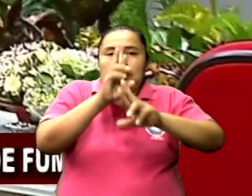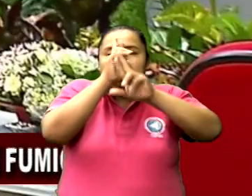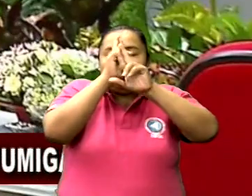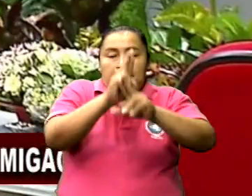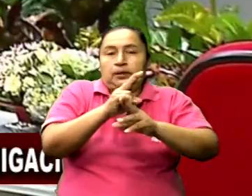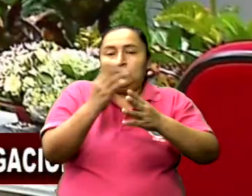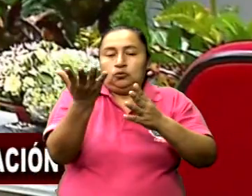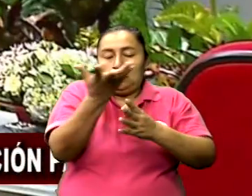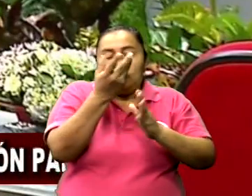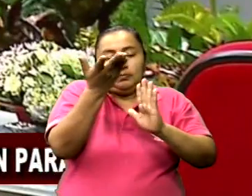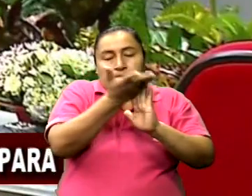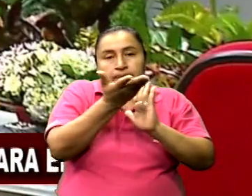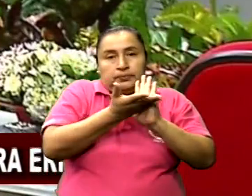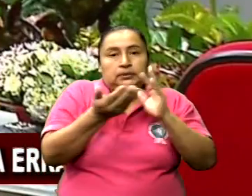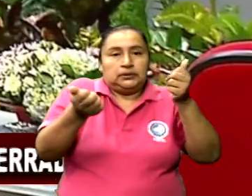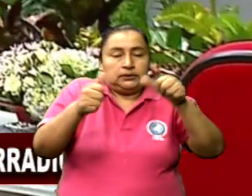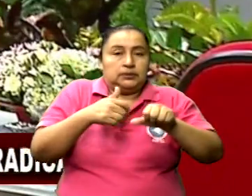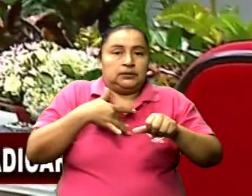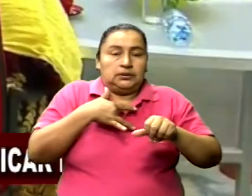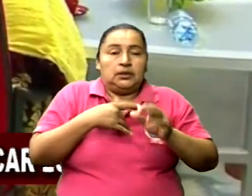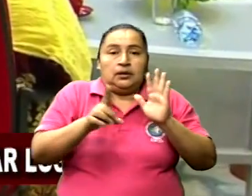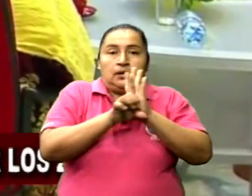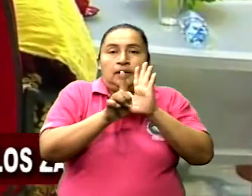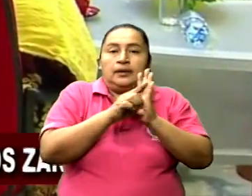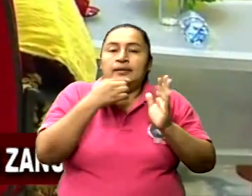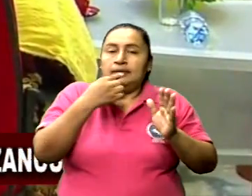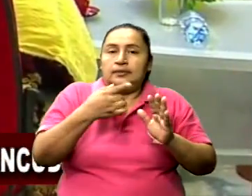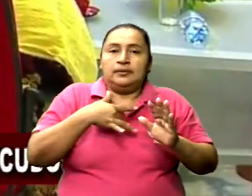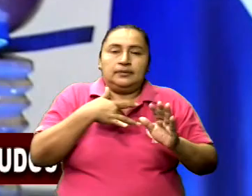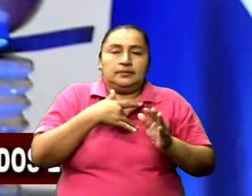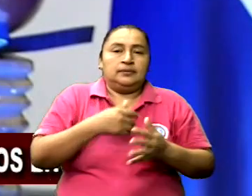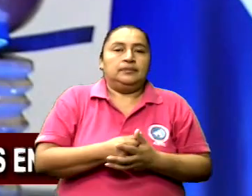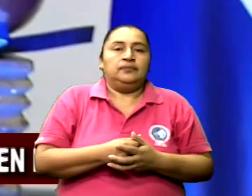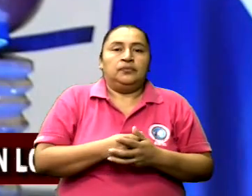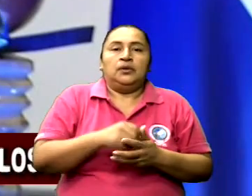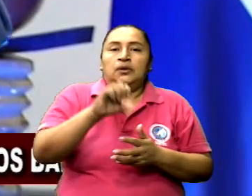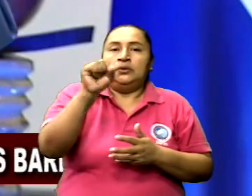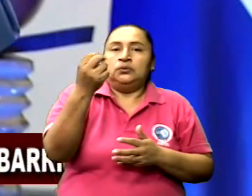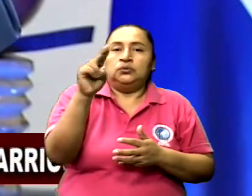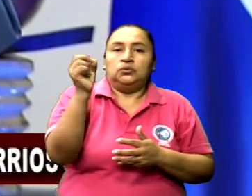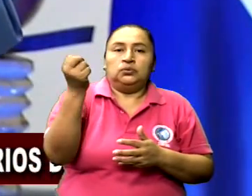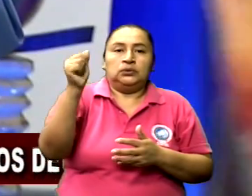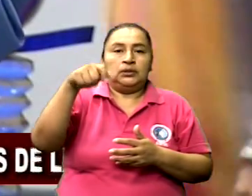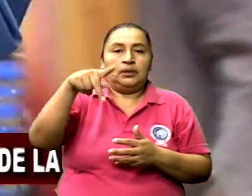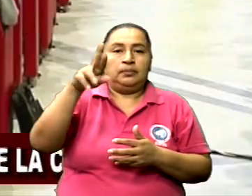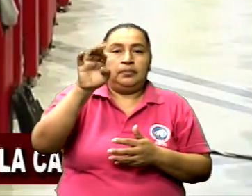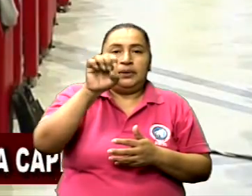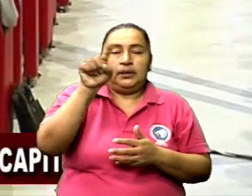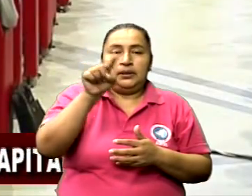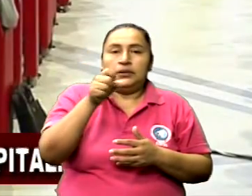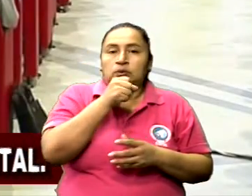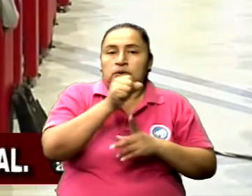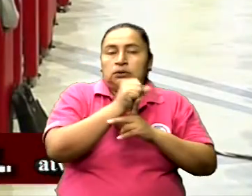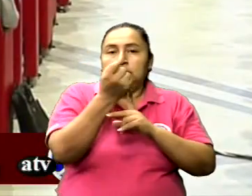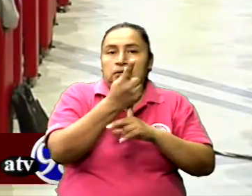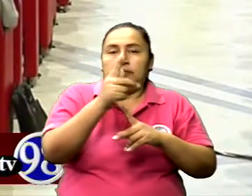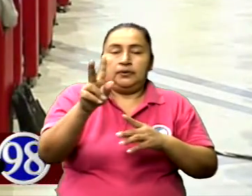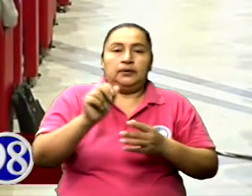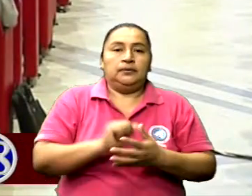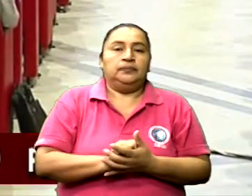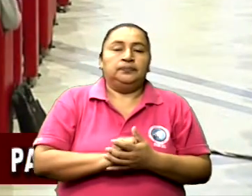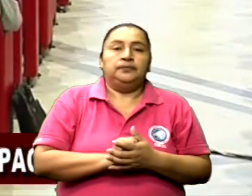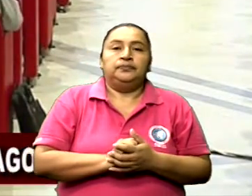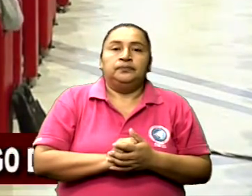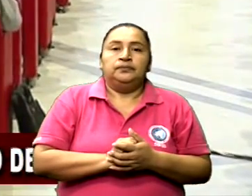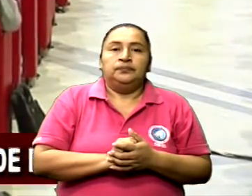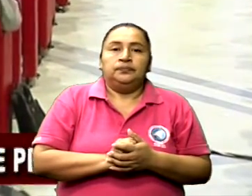los requerimientos que la ley electoral demande. Susana Pérez Villalta, Noticias Asamblea